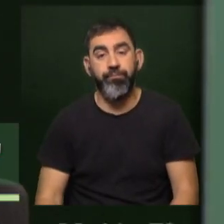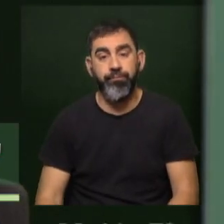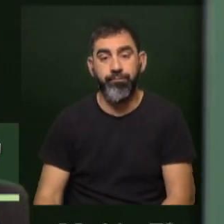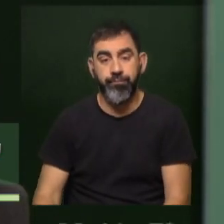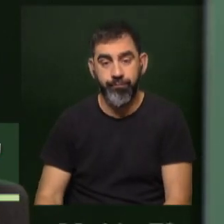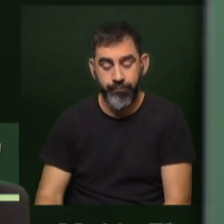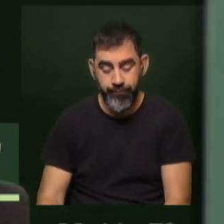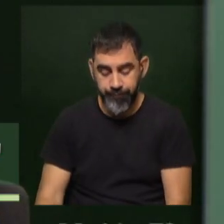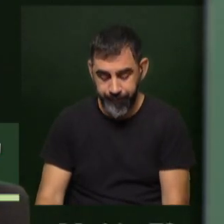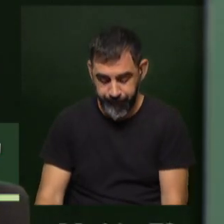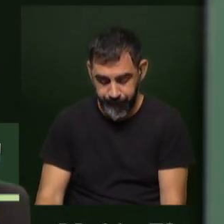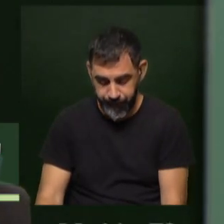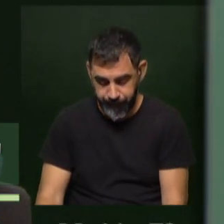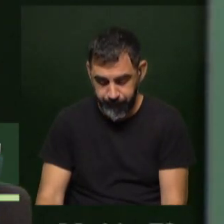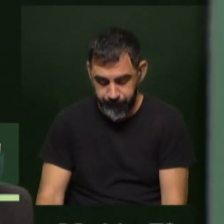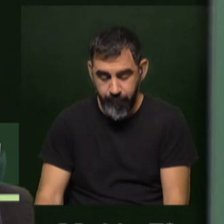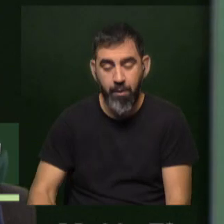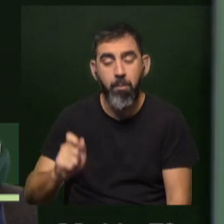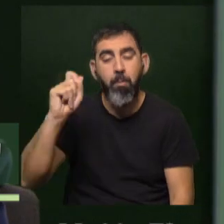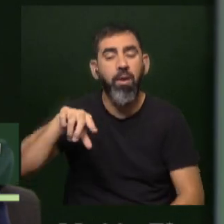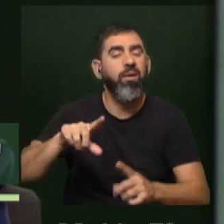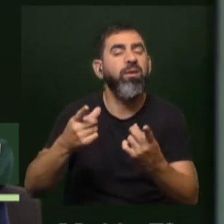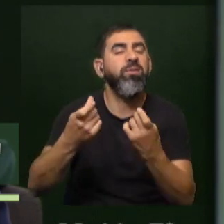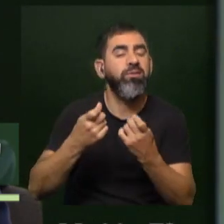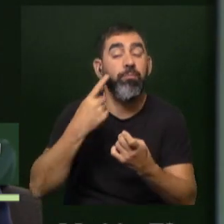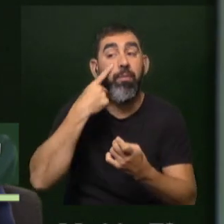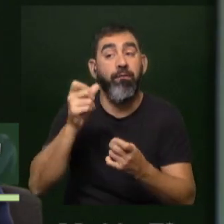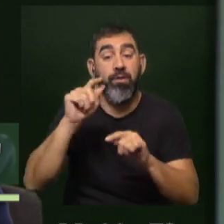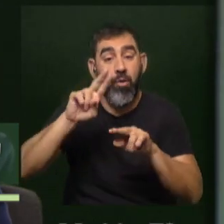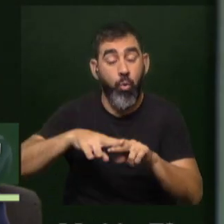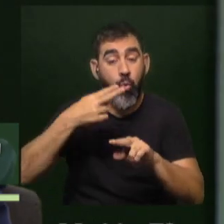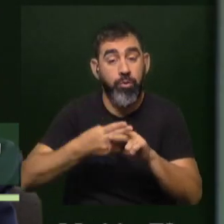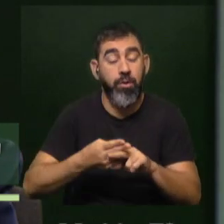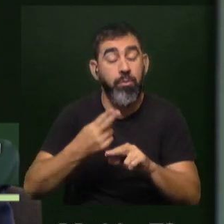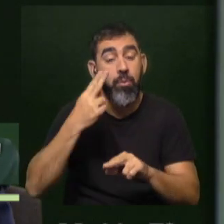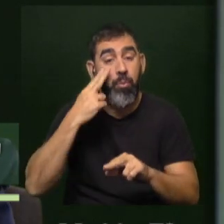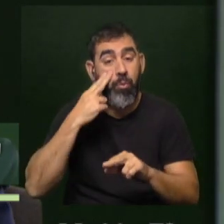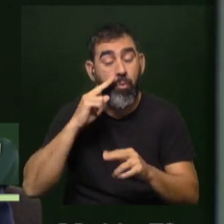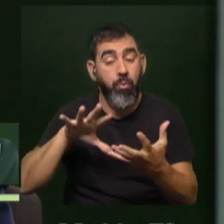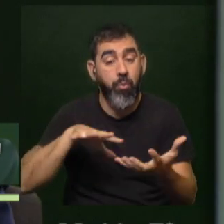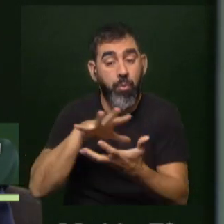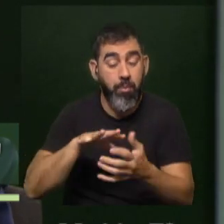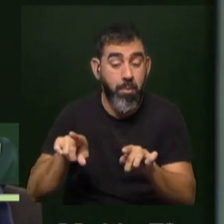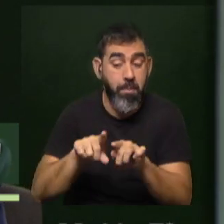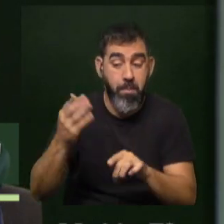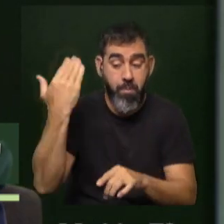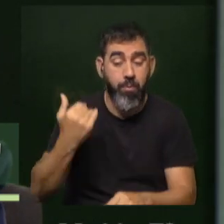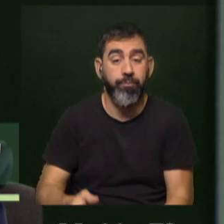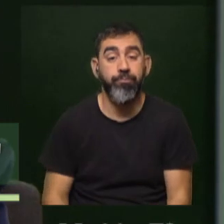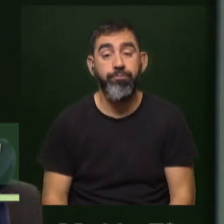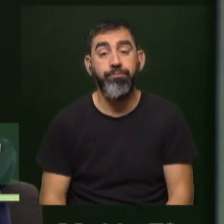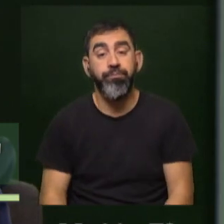este plan tendría que contener Qué cosas digo para evitar llegar o demorar por lo menos llegar a una situación como la que tenemos